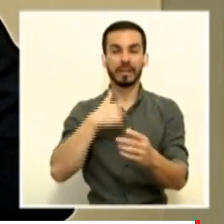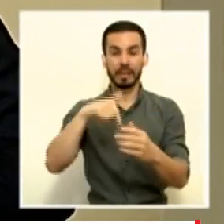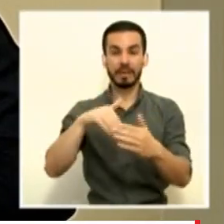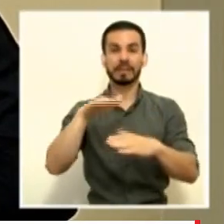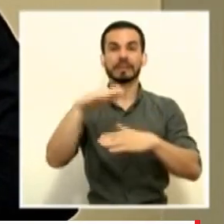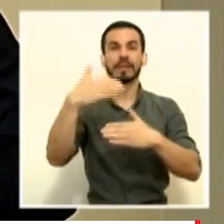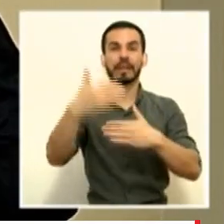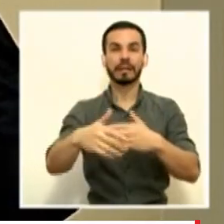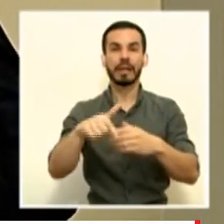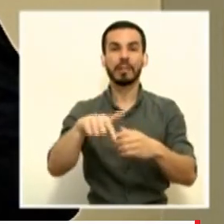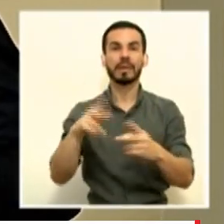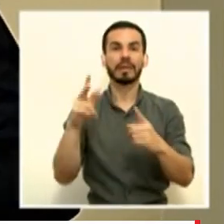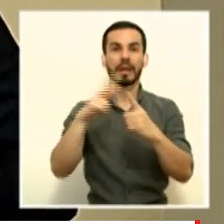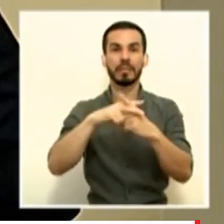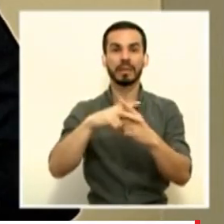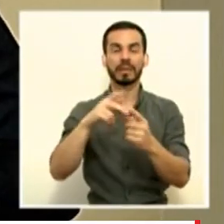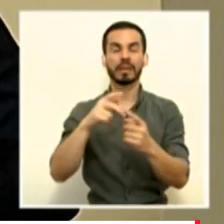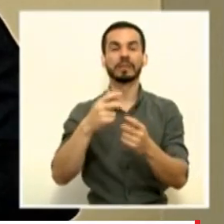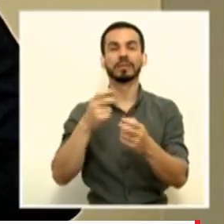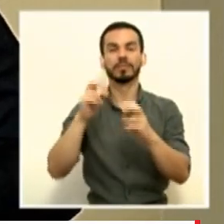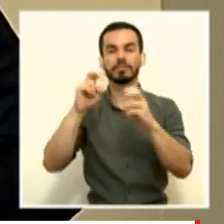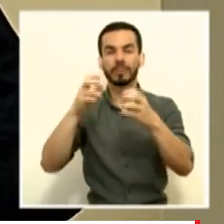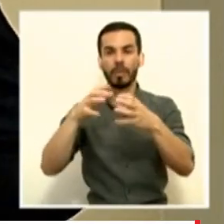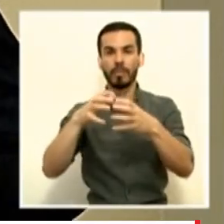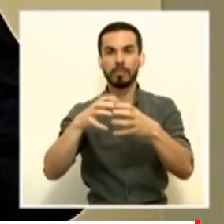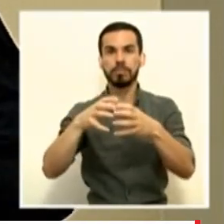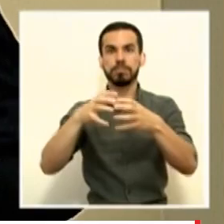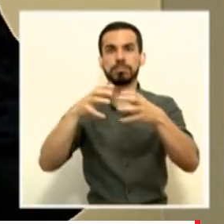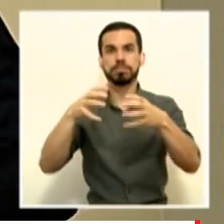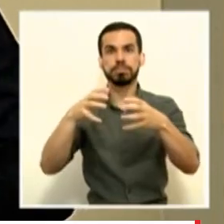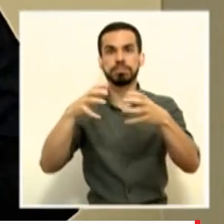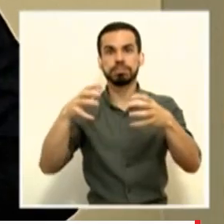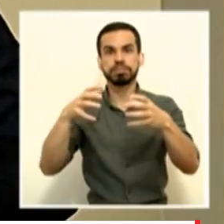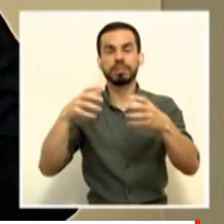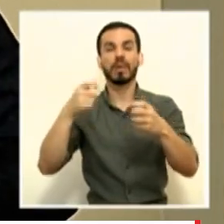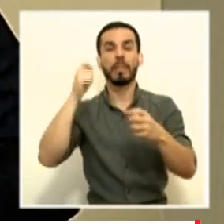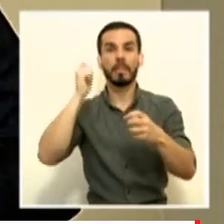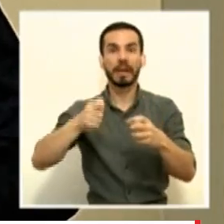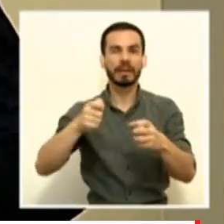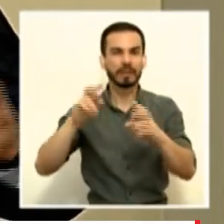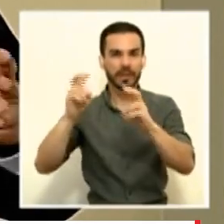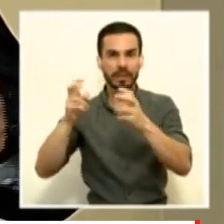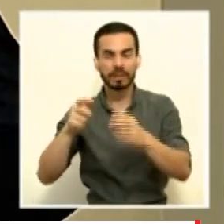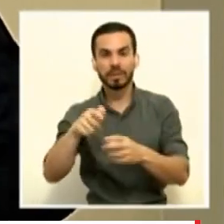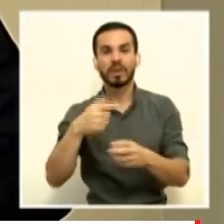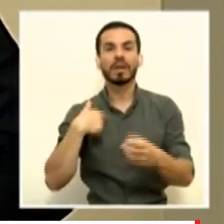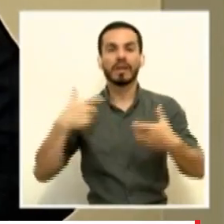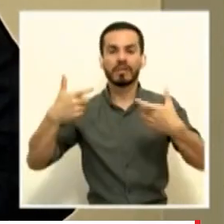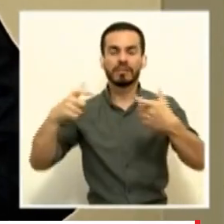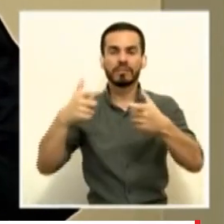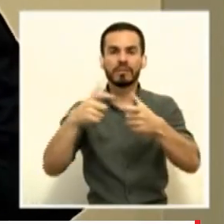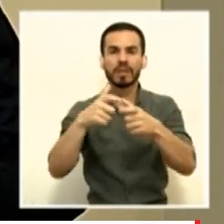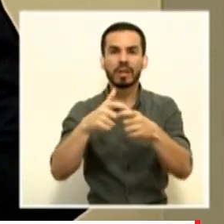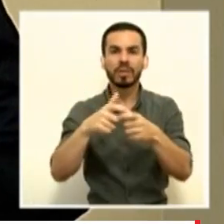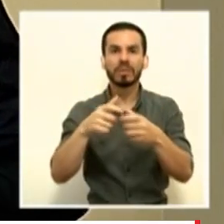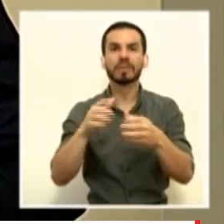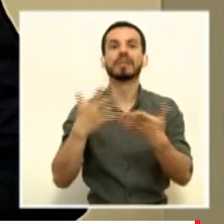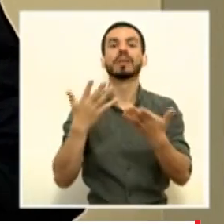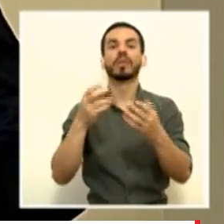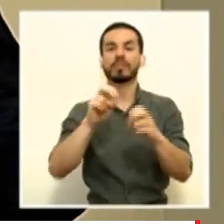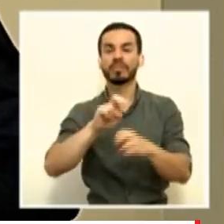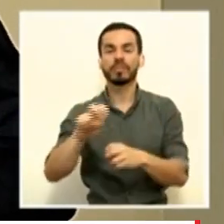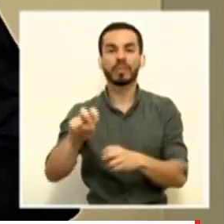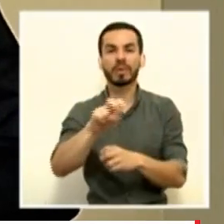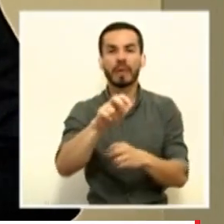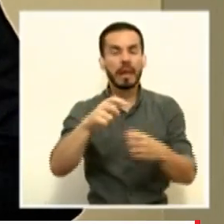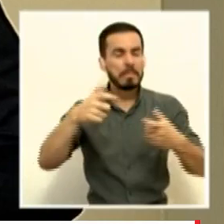de aplicación del martillo, que se le conoce. La misión que tenemos todas y todos es reducir la